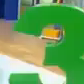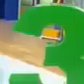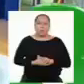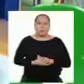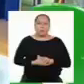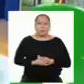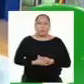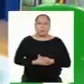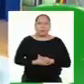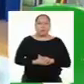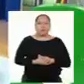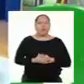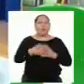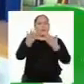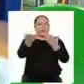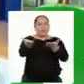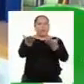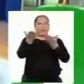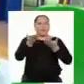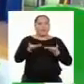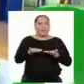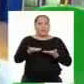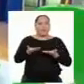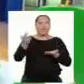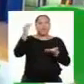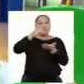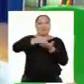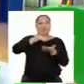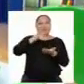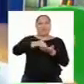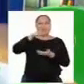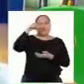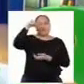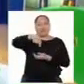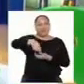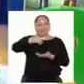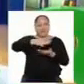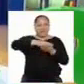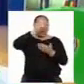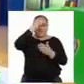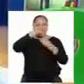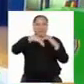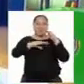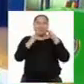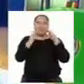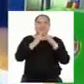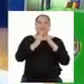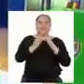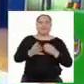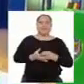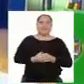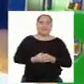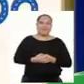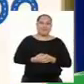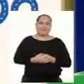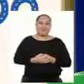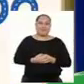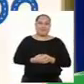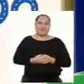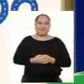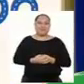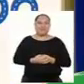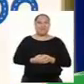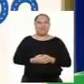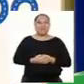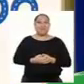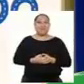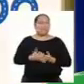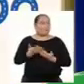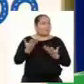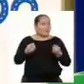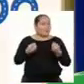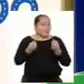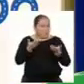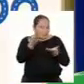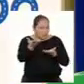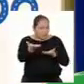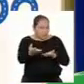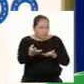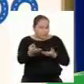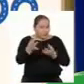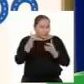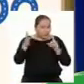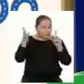¡Gracias! Bienvenidas y bienvenido de vuelta a... ¡Aprendo en casa! ¿Cómo les fue?